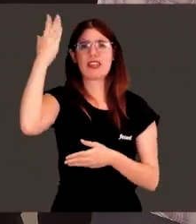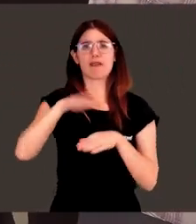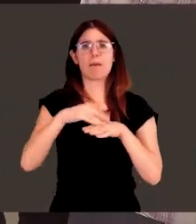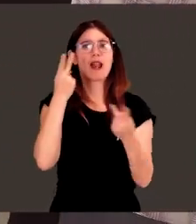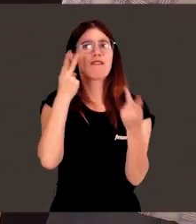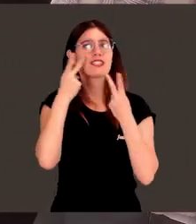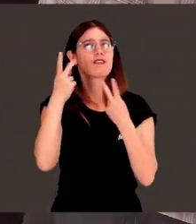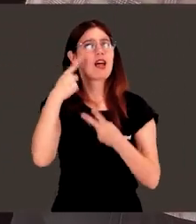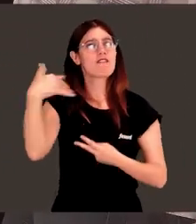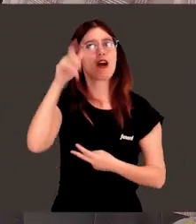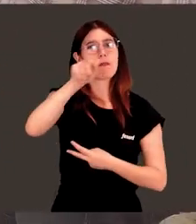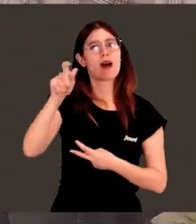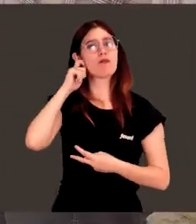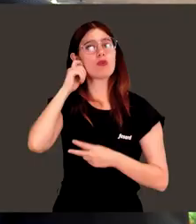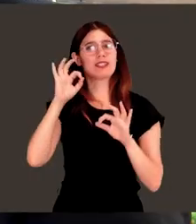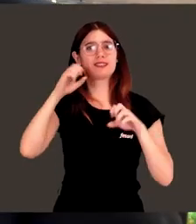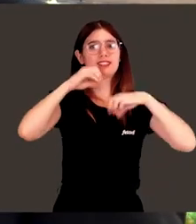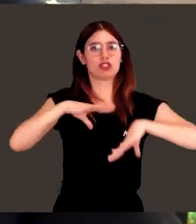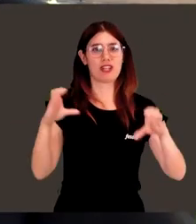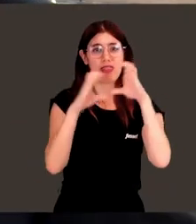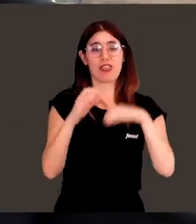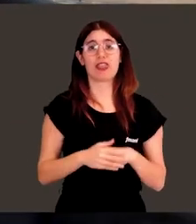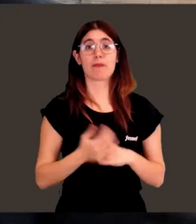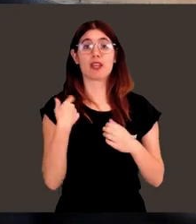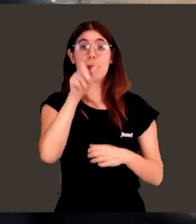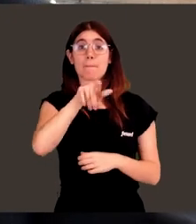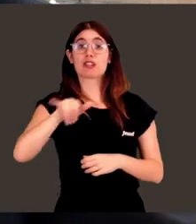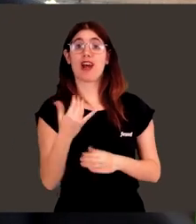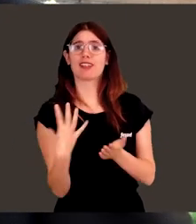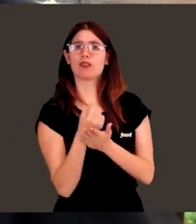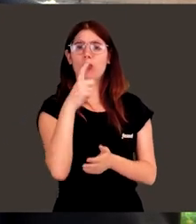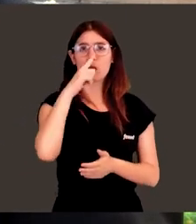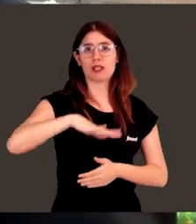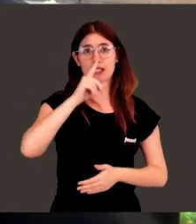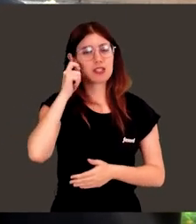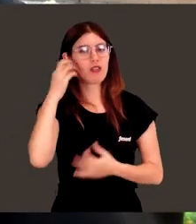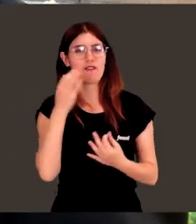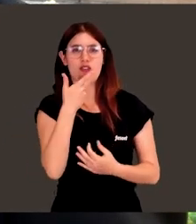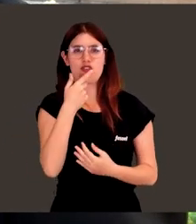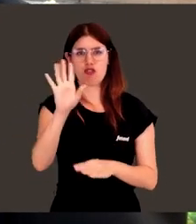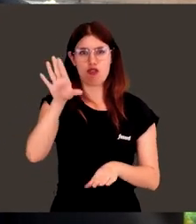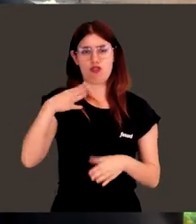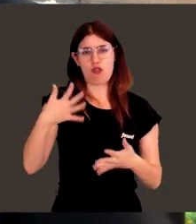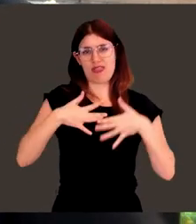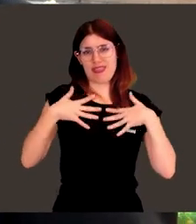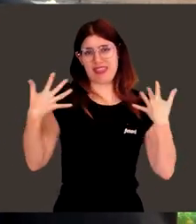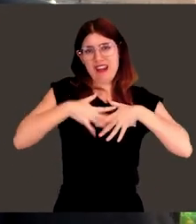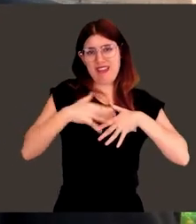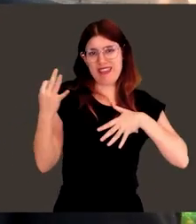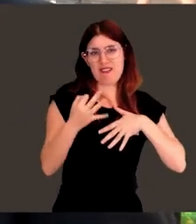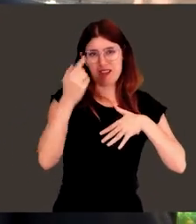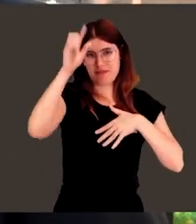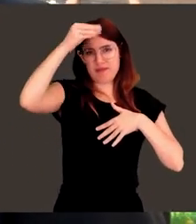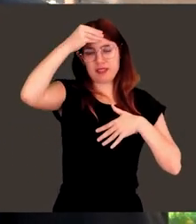a destacadas mujeres de la historia de la ciencia. Personajes que todo niño o niña debe de conocer. Y además, por poner valor,